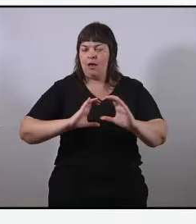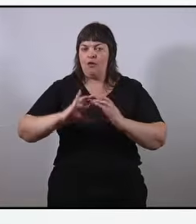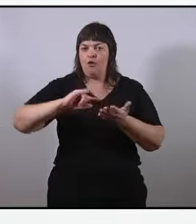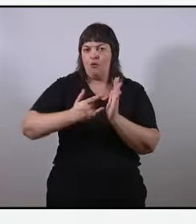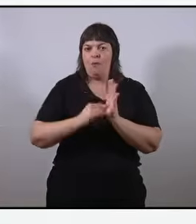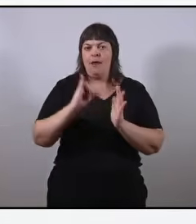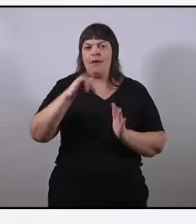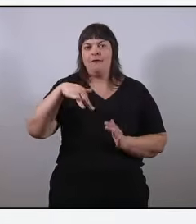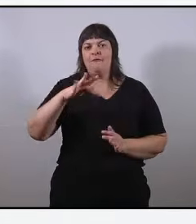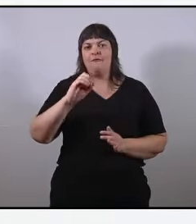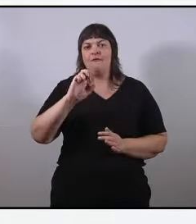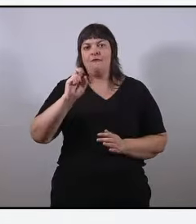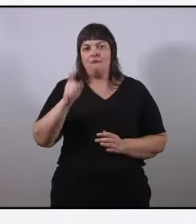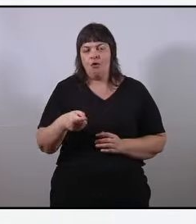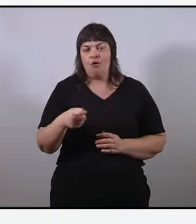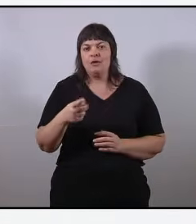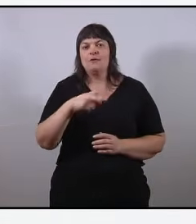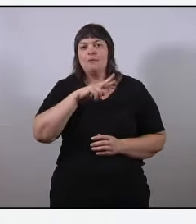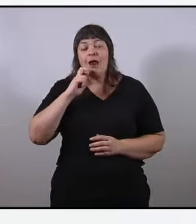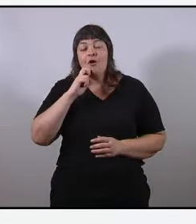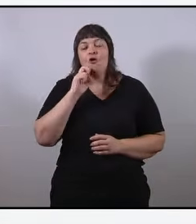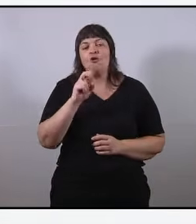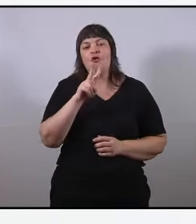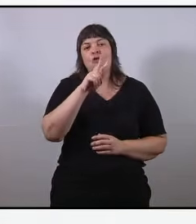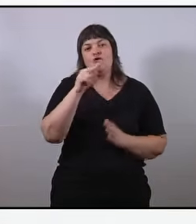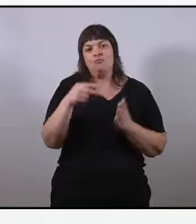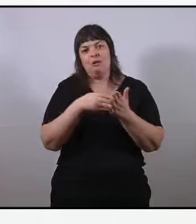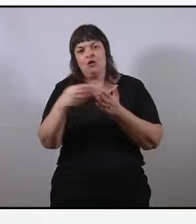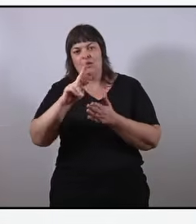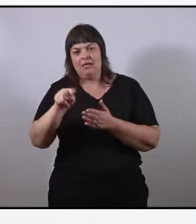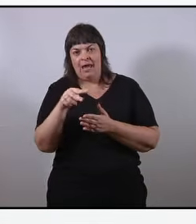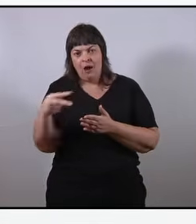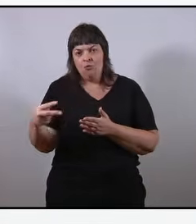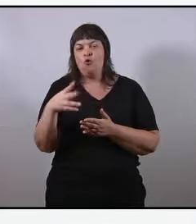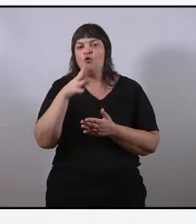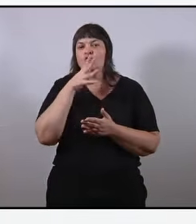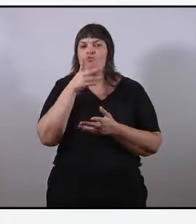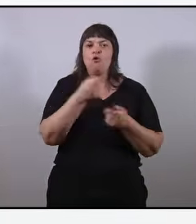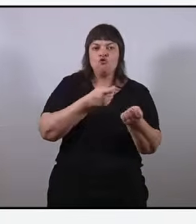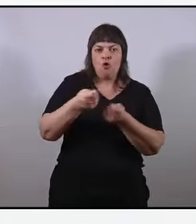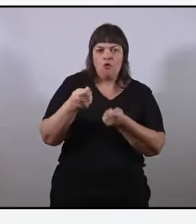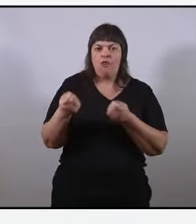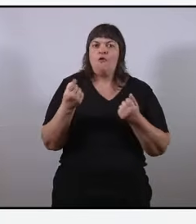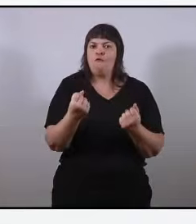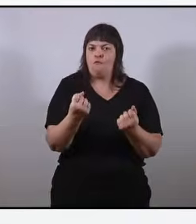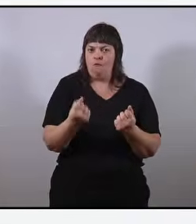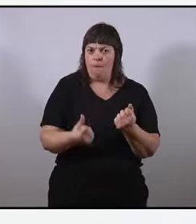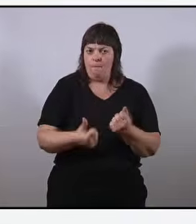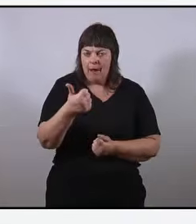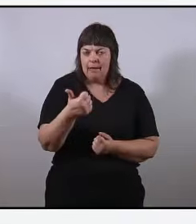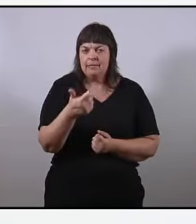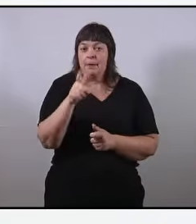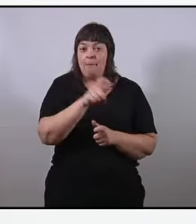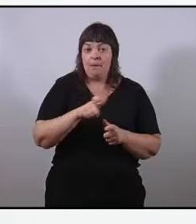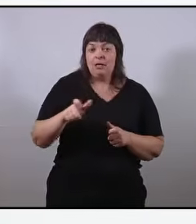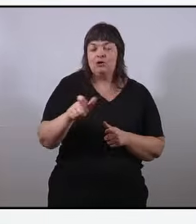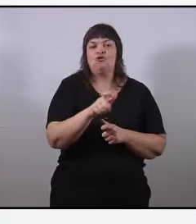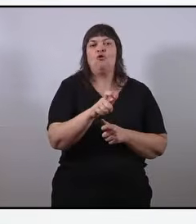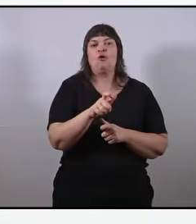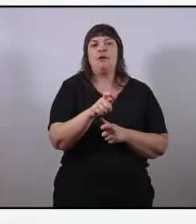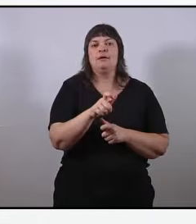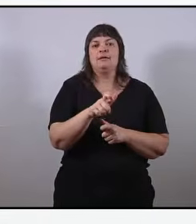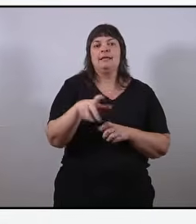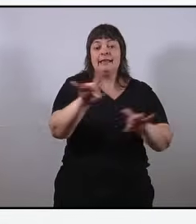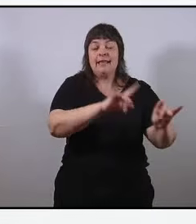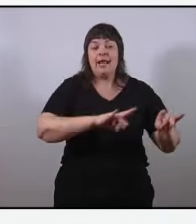Infoe por valor de 2 millones de euros para reforzar la coordinación entre el personal desplegado sobre